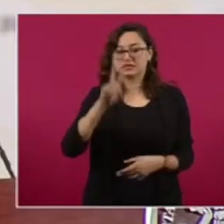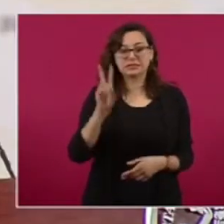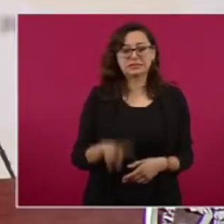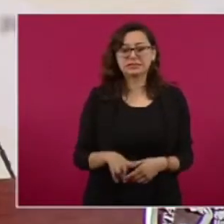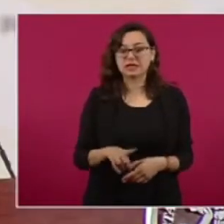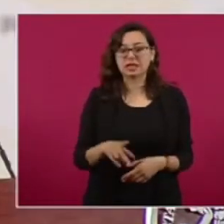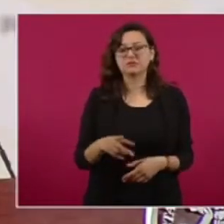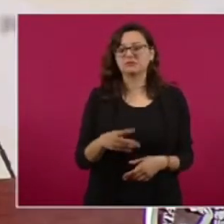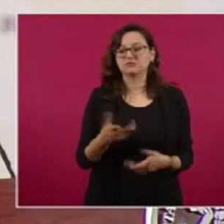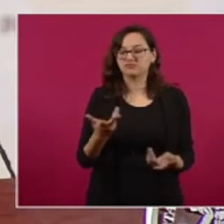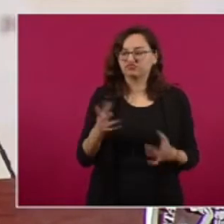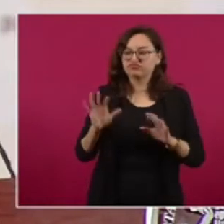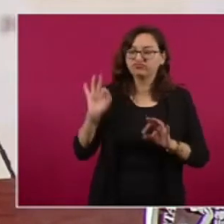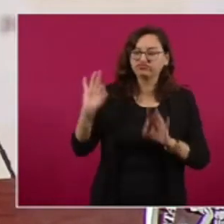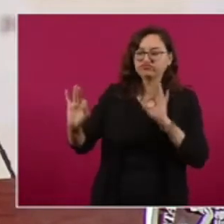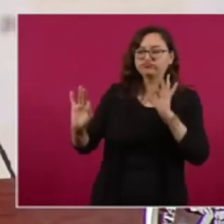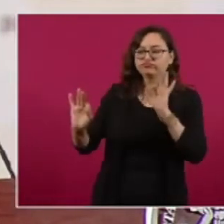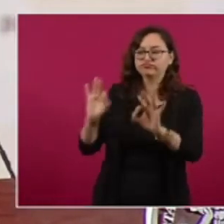aspiracionista